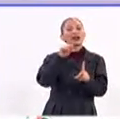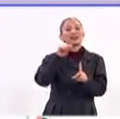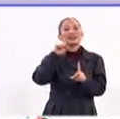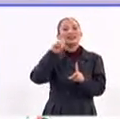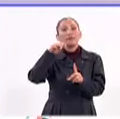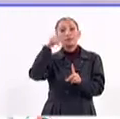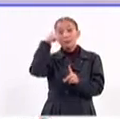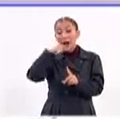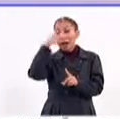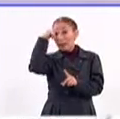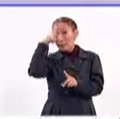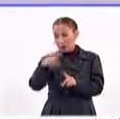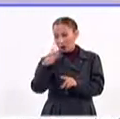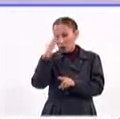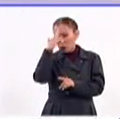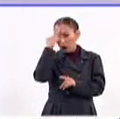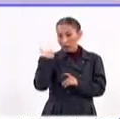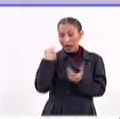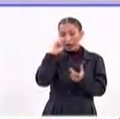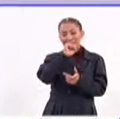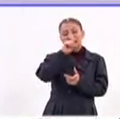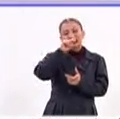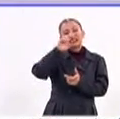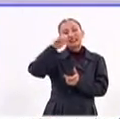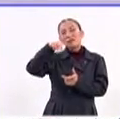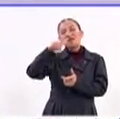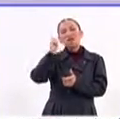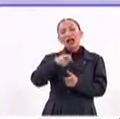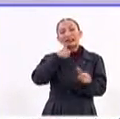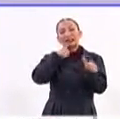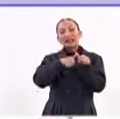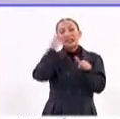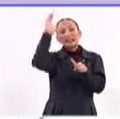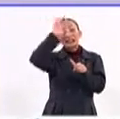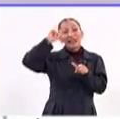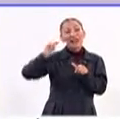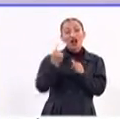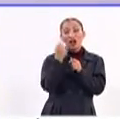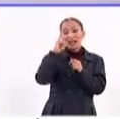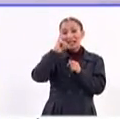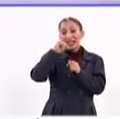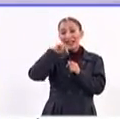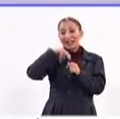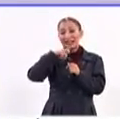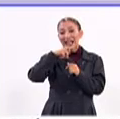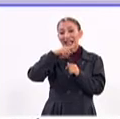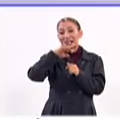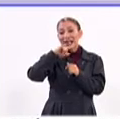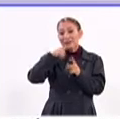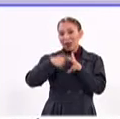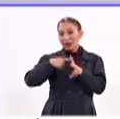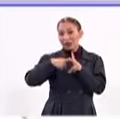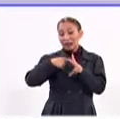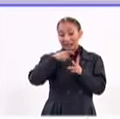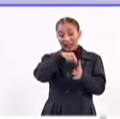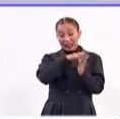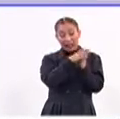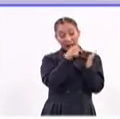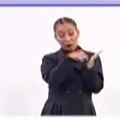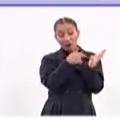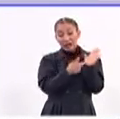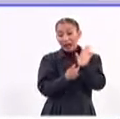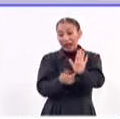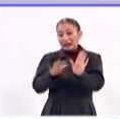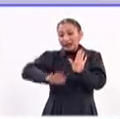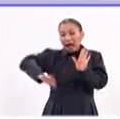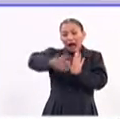STEM para México. Recordemos que las siglas STEM vienen de Ciencia, Tecnología, Ingeniería y Matemáticas, un documento que busca impulsar